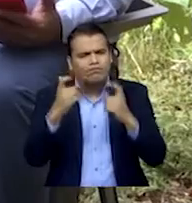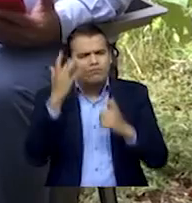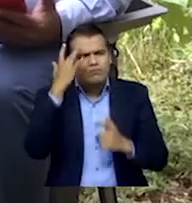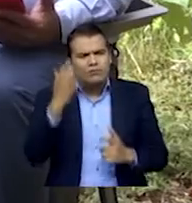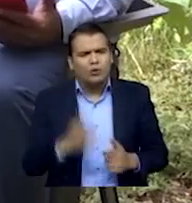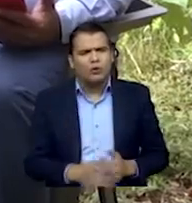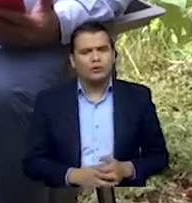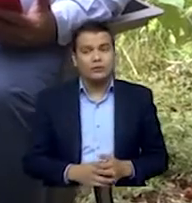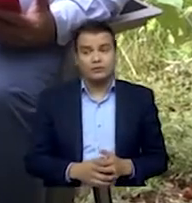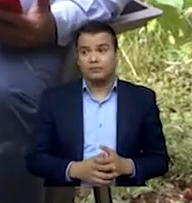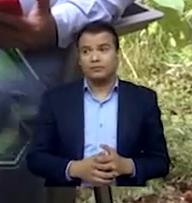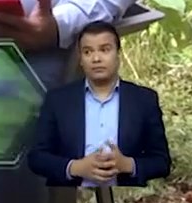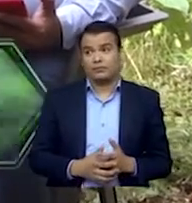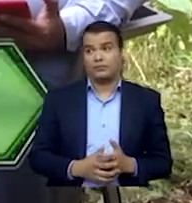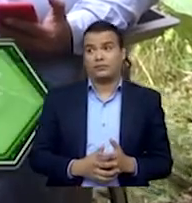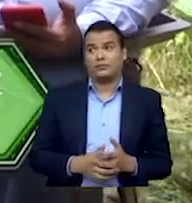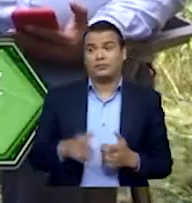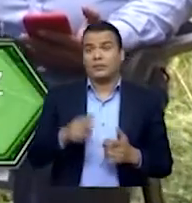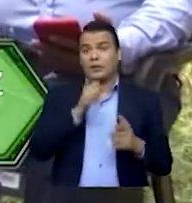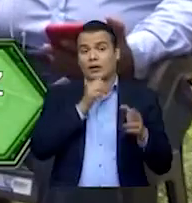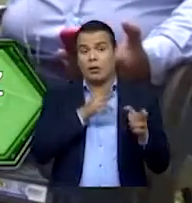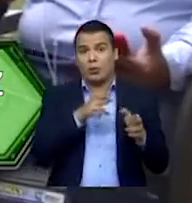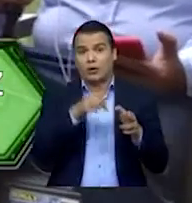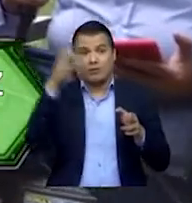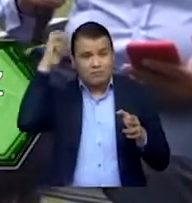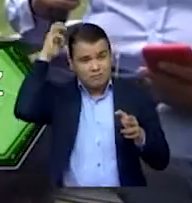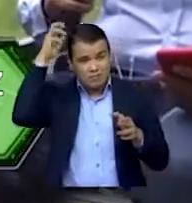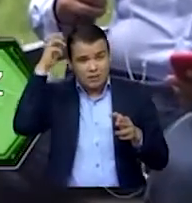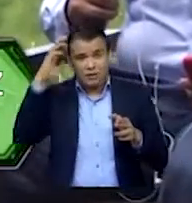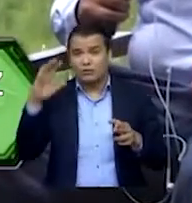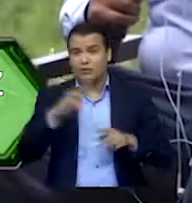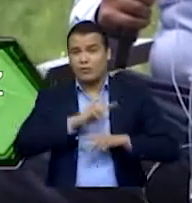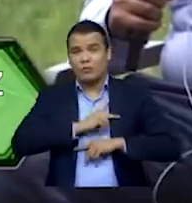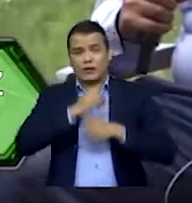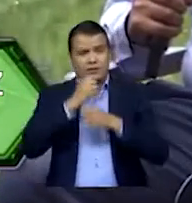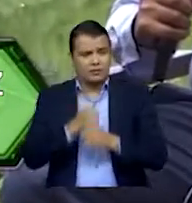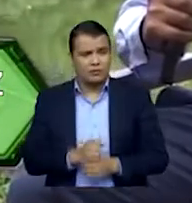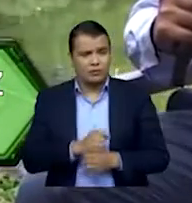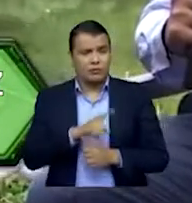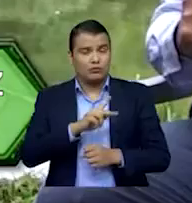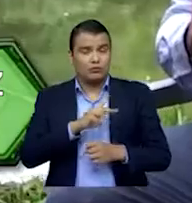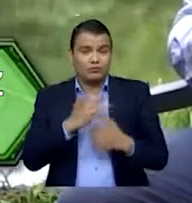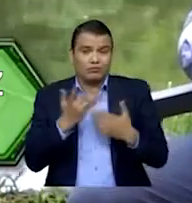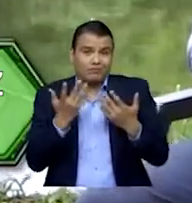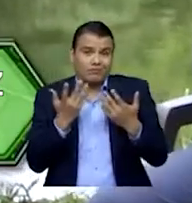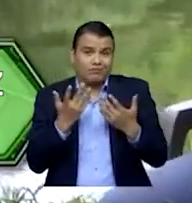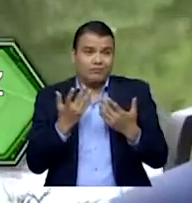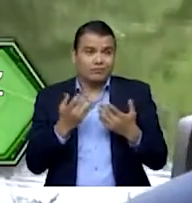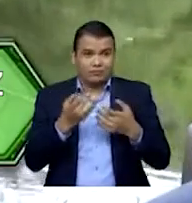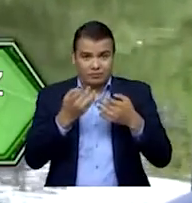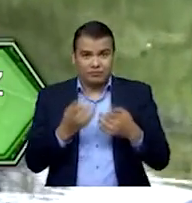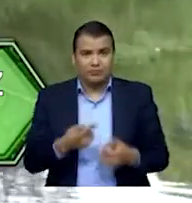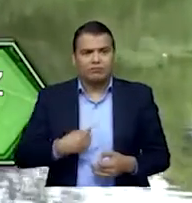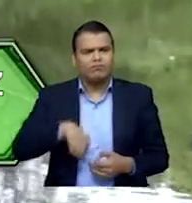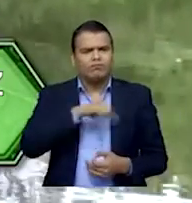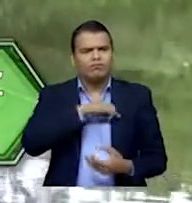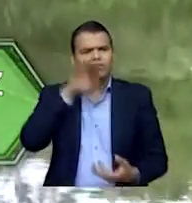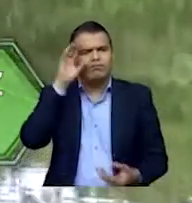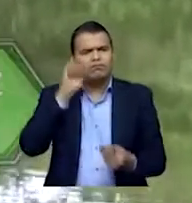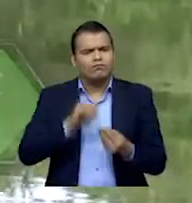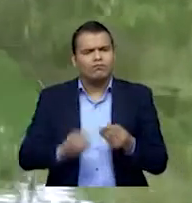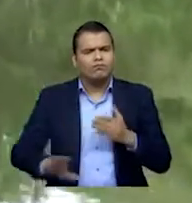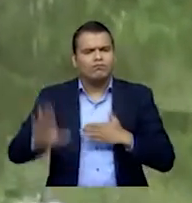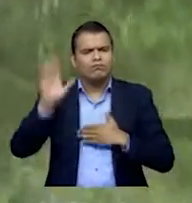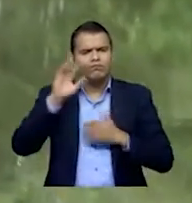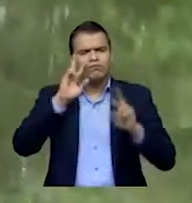primero que hay que entender este país es patrimonio ambiental de todos los caleños y una de las promesas que se hizo fue que vamos a hacer un estudio